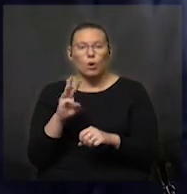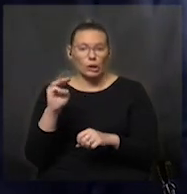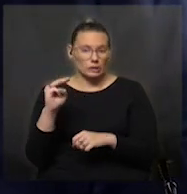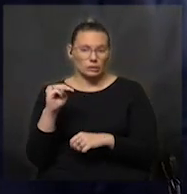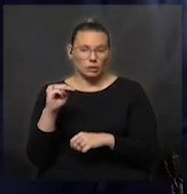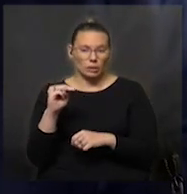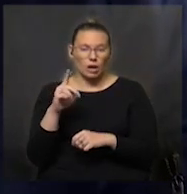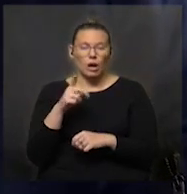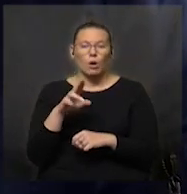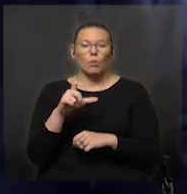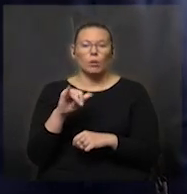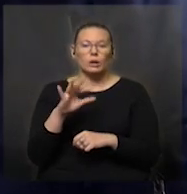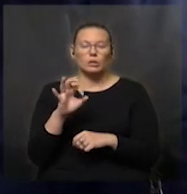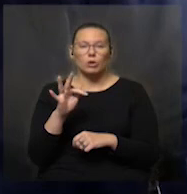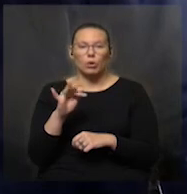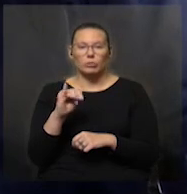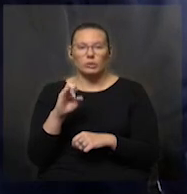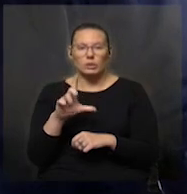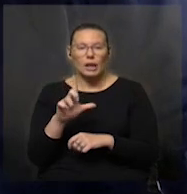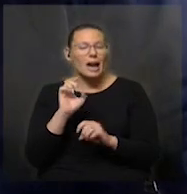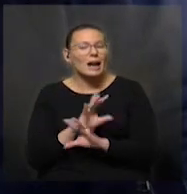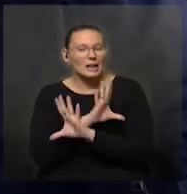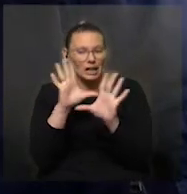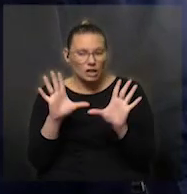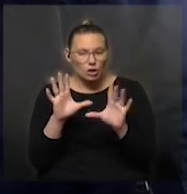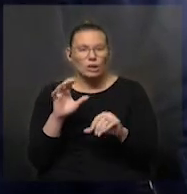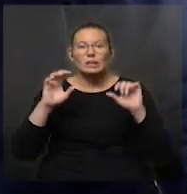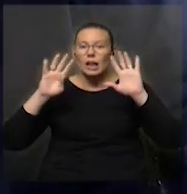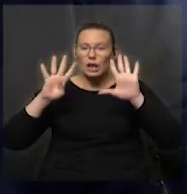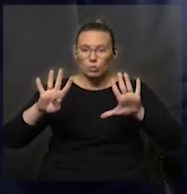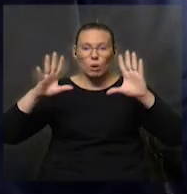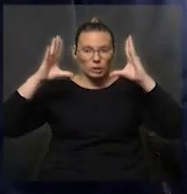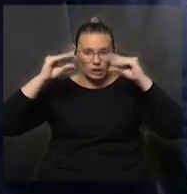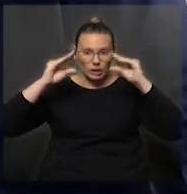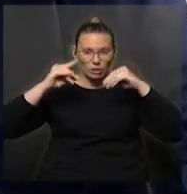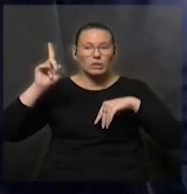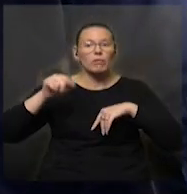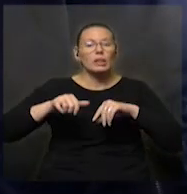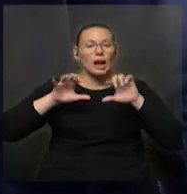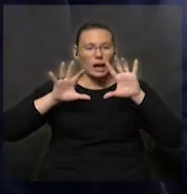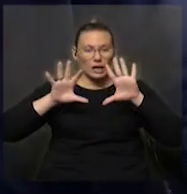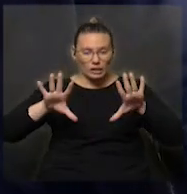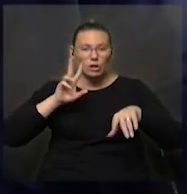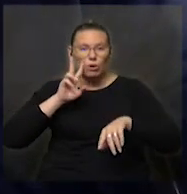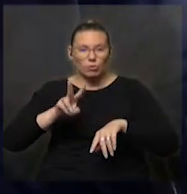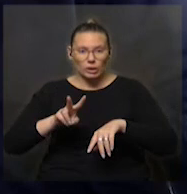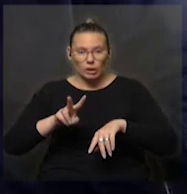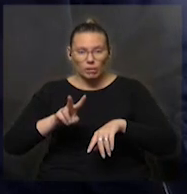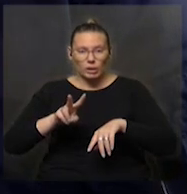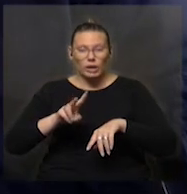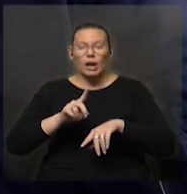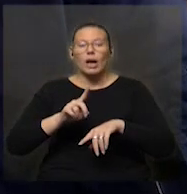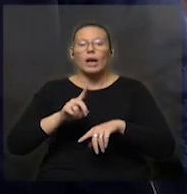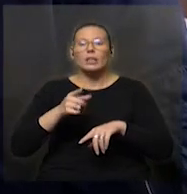Instagram, Gualicho Oficial, todo junto. Déjame hacer una pequeña aclaración, que es a las 21 horas, porque si vienen a las 22 van a ver el show de Gualicho y no el de Perfectos